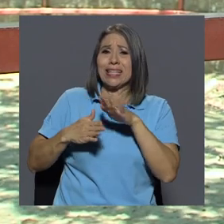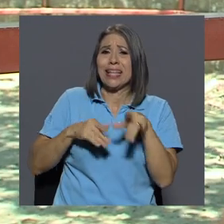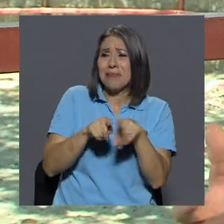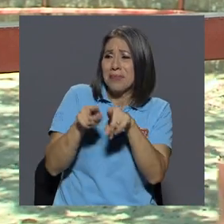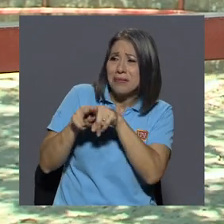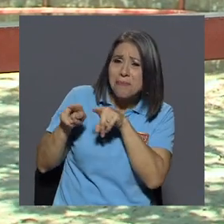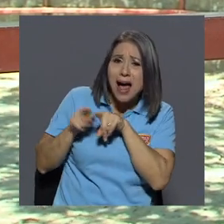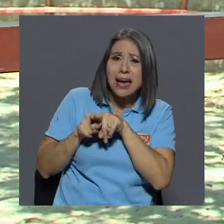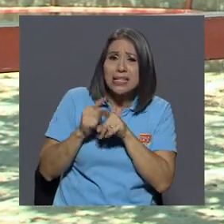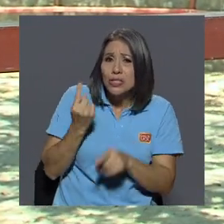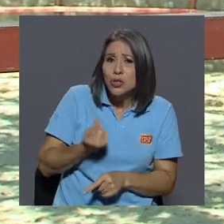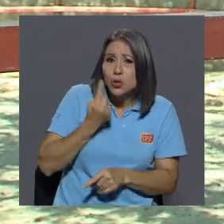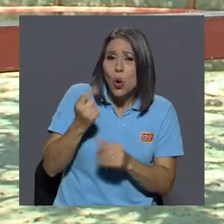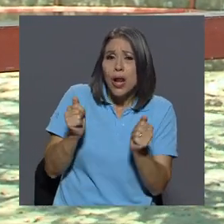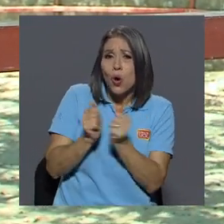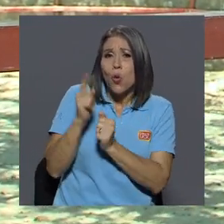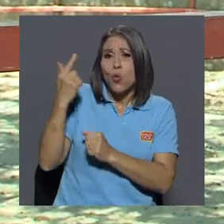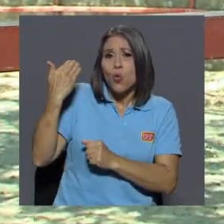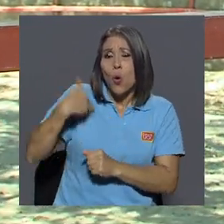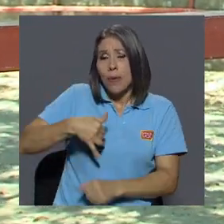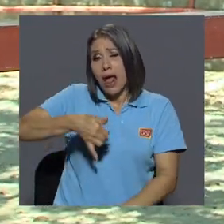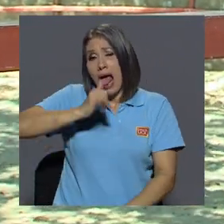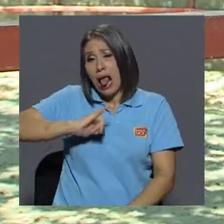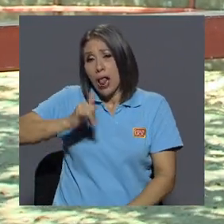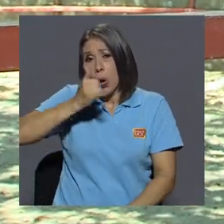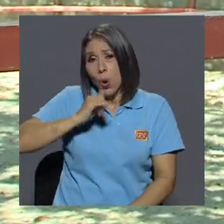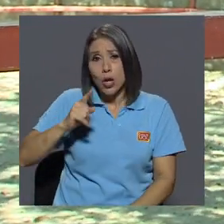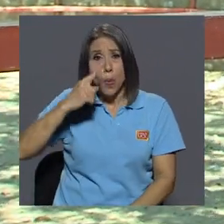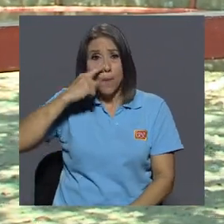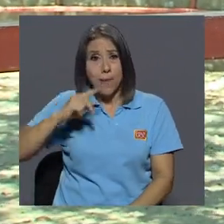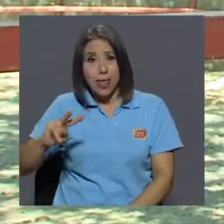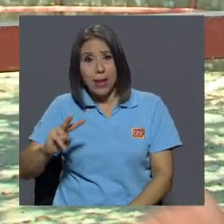sola, con un hombre alcohólico que fue mi padrastro, que nunca quise,